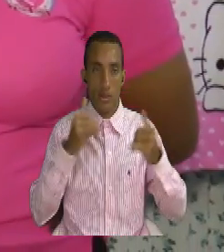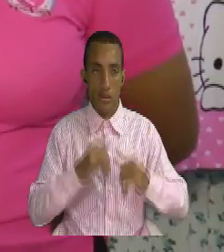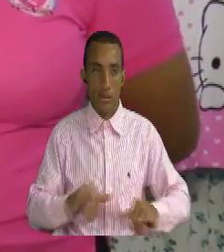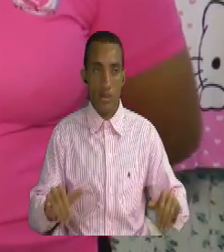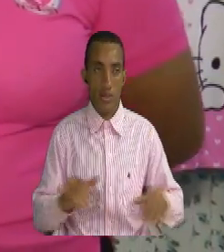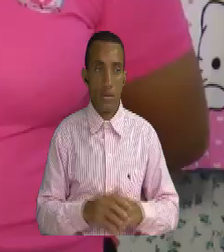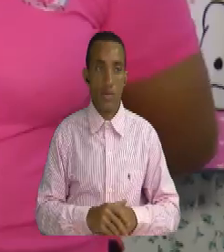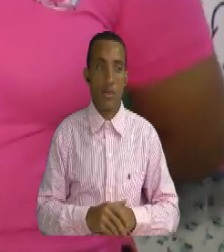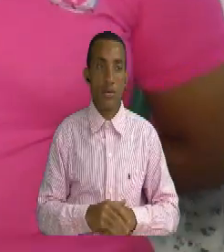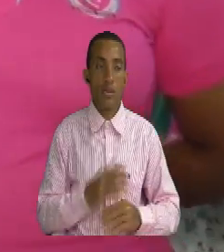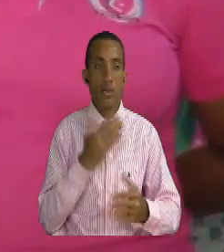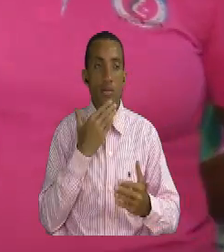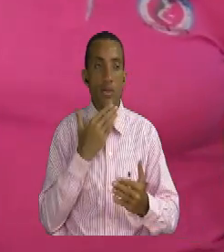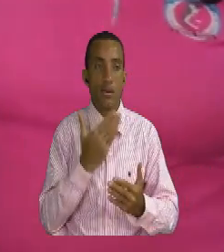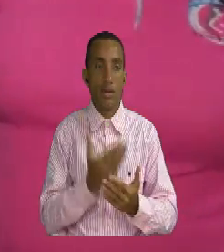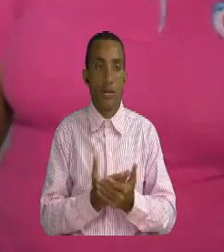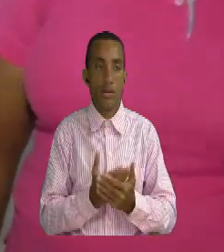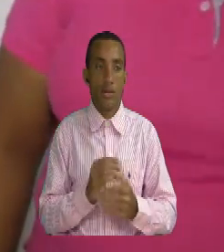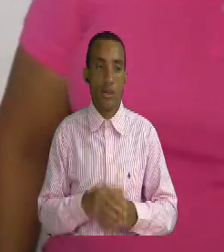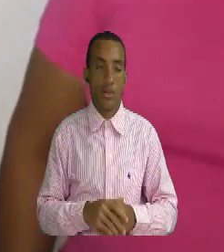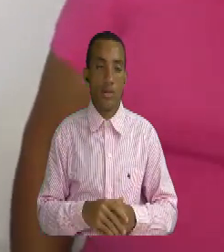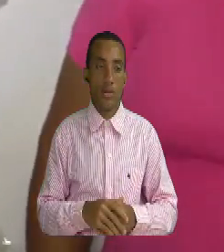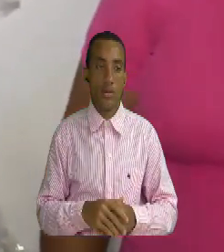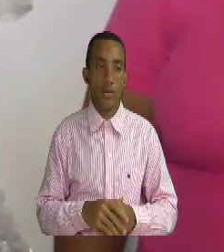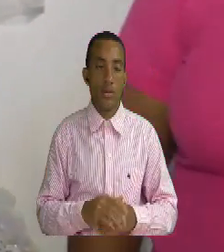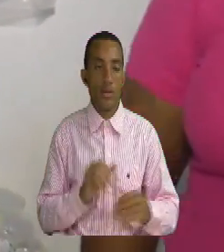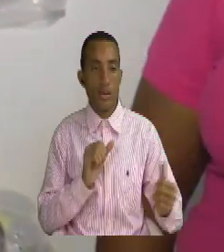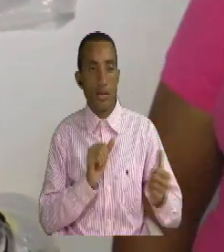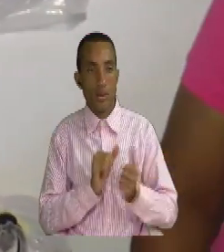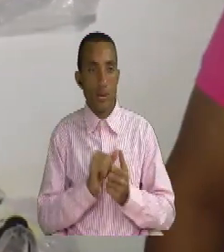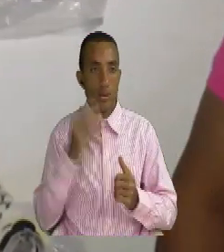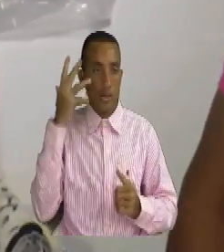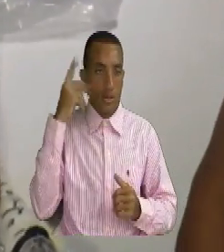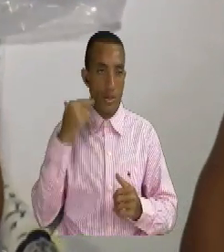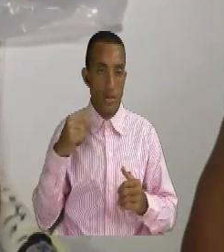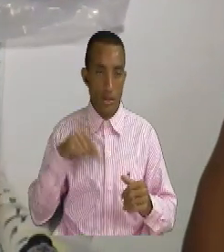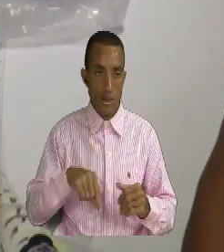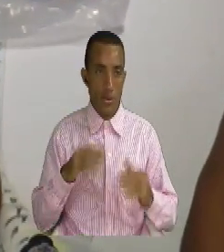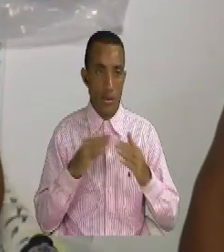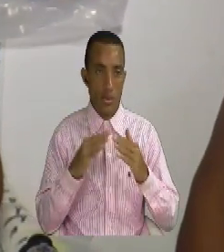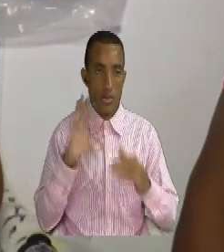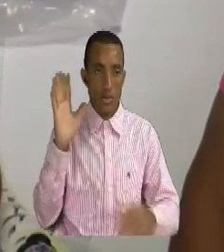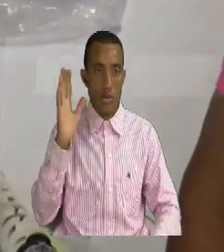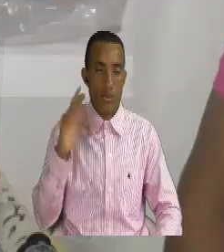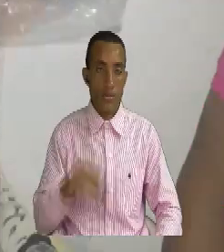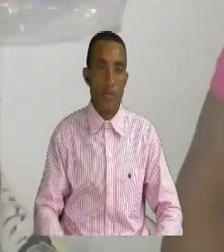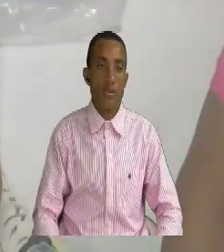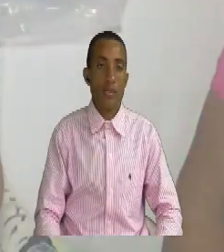hoy. Les agradecemos de todo corazón que nos acompañen todos los días aquí en casa. Chao.